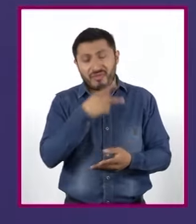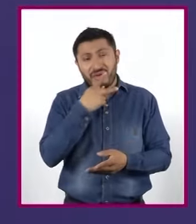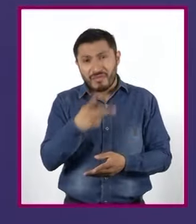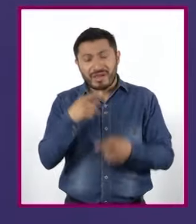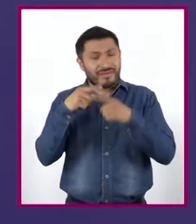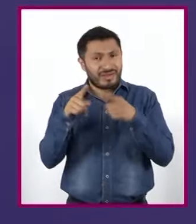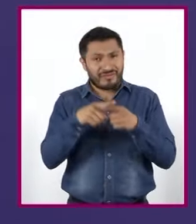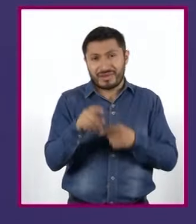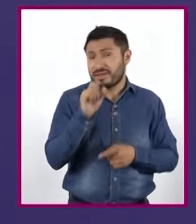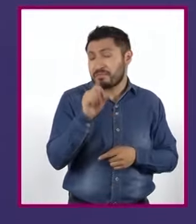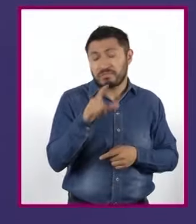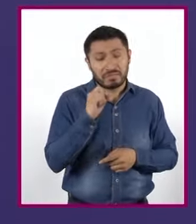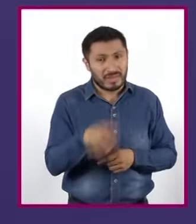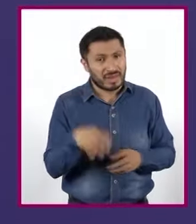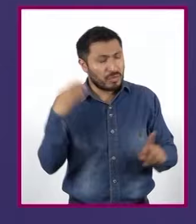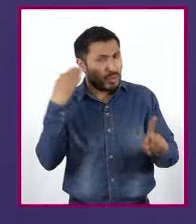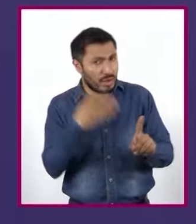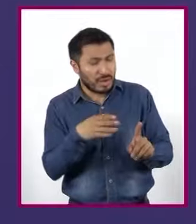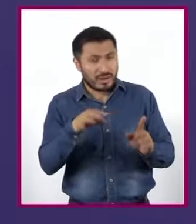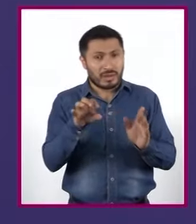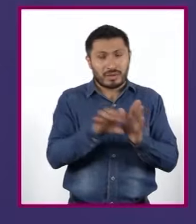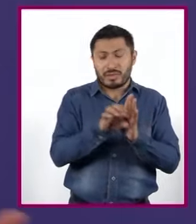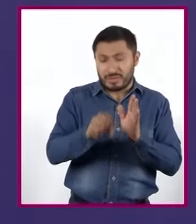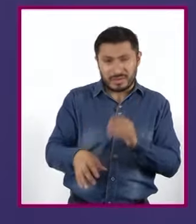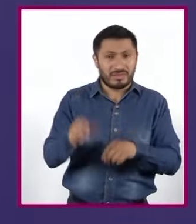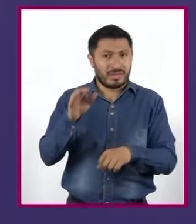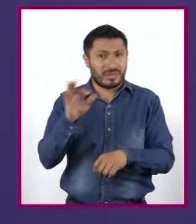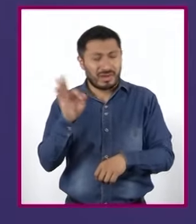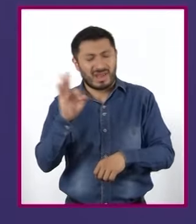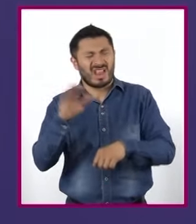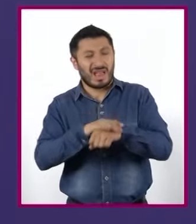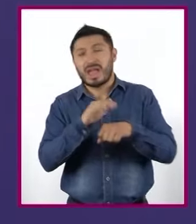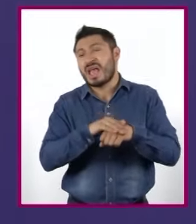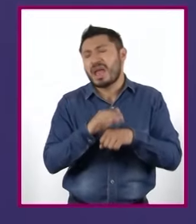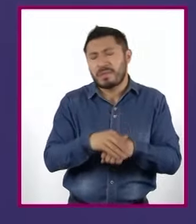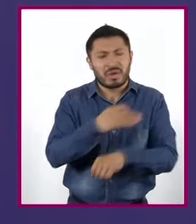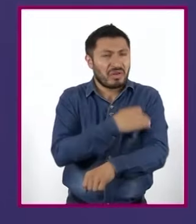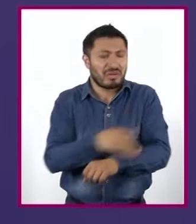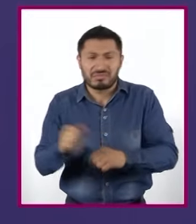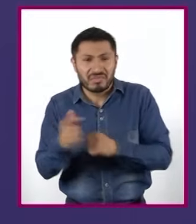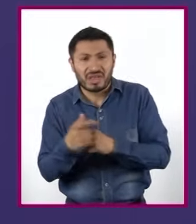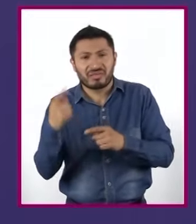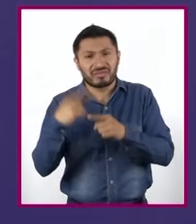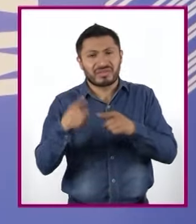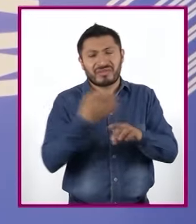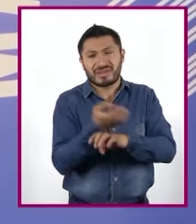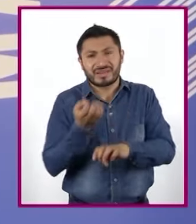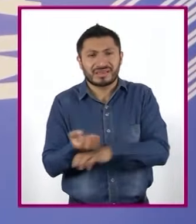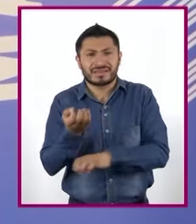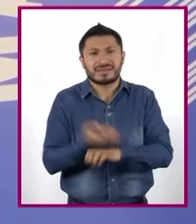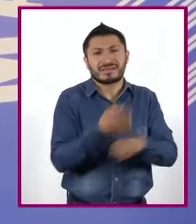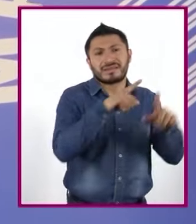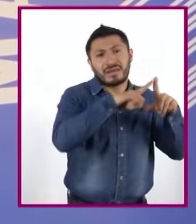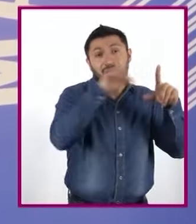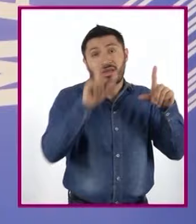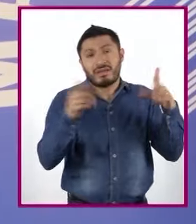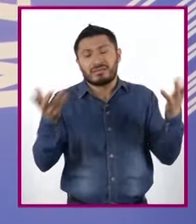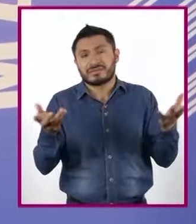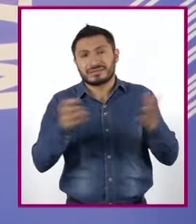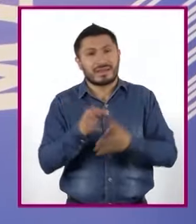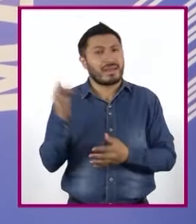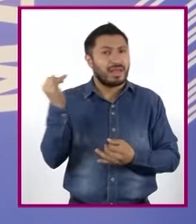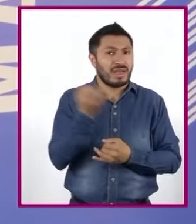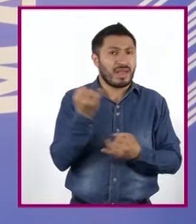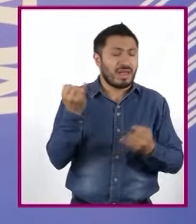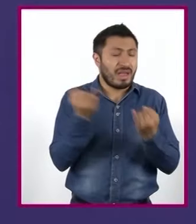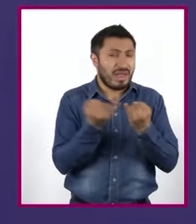lo mismo. ¿Tienen amigos o familiares de diferentes estados de la República? También puede